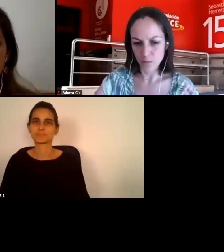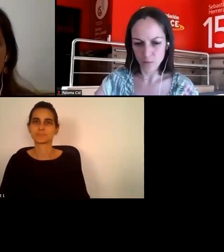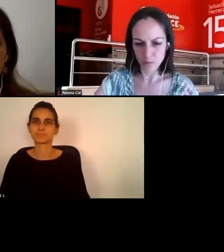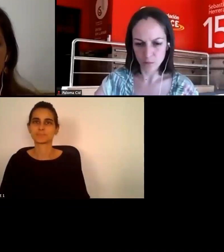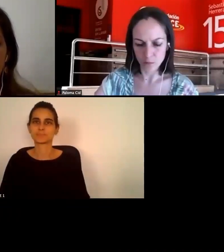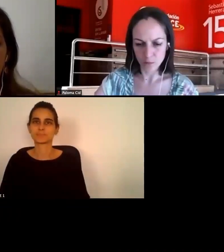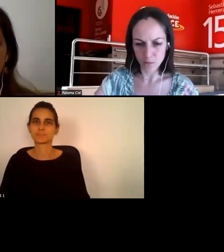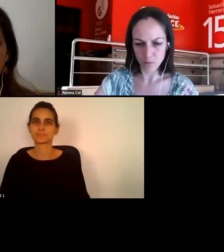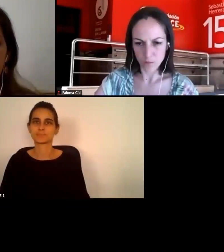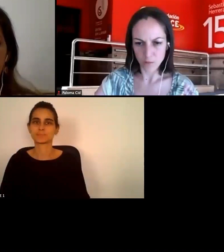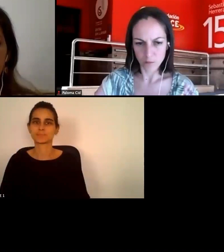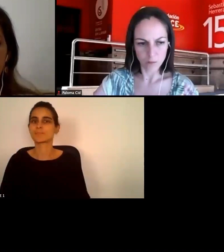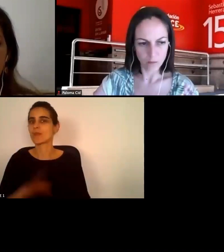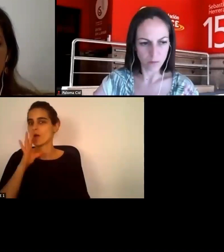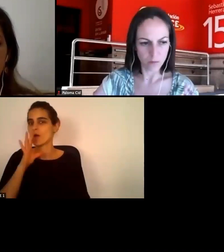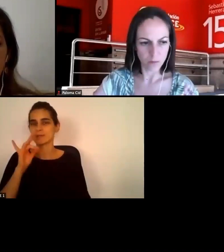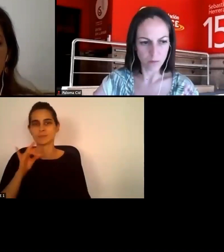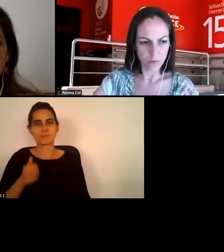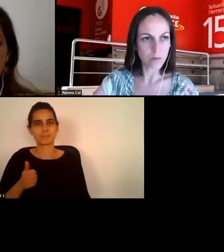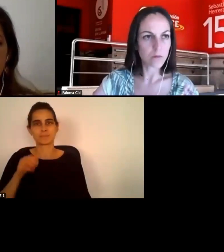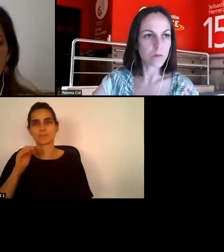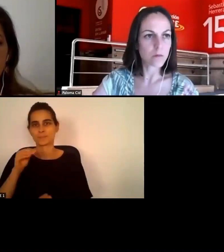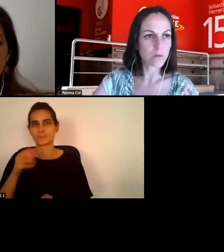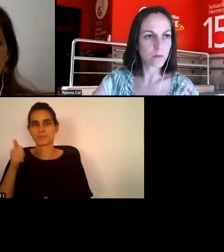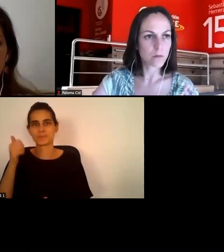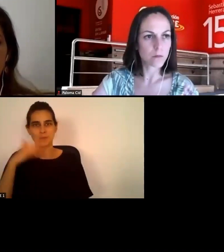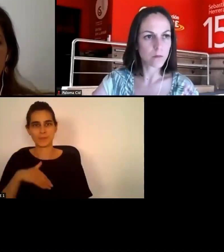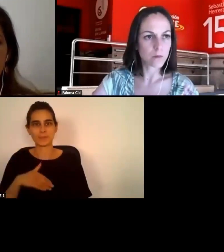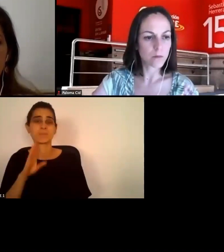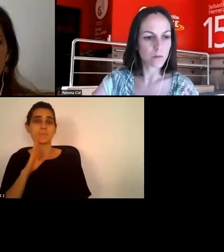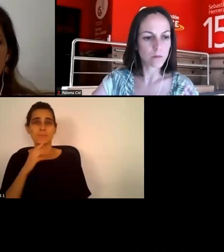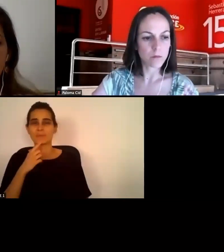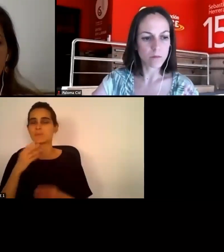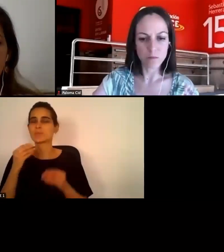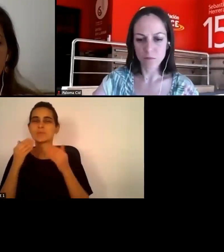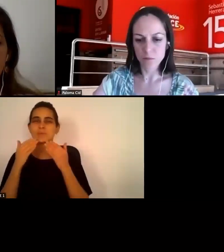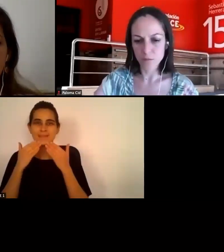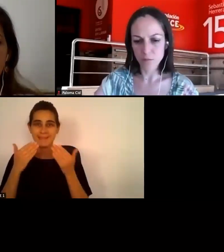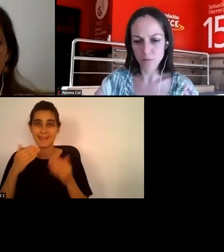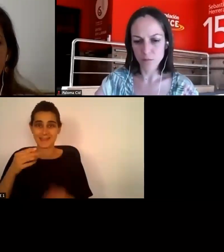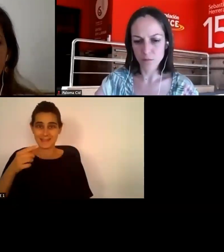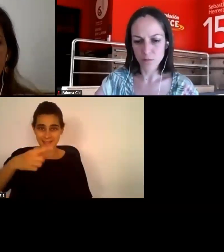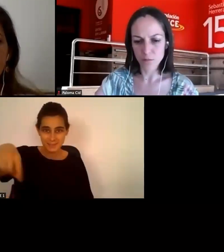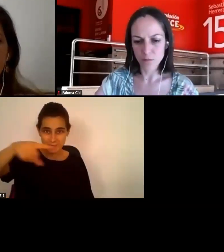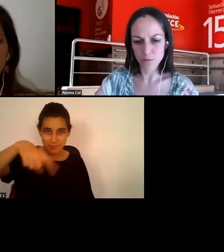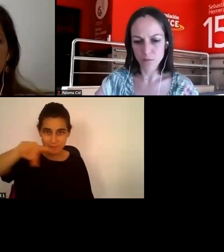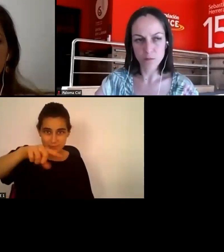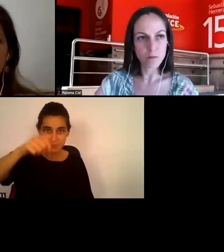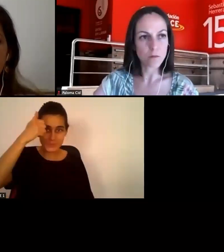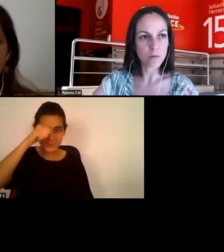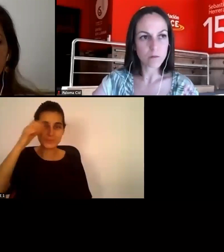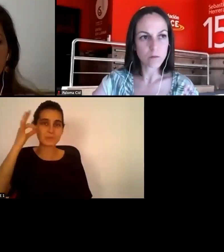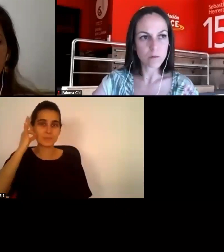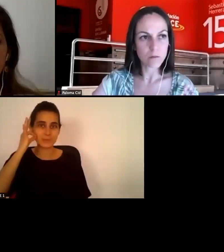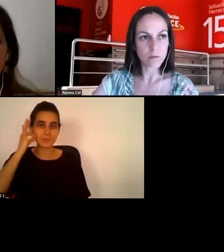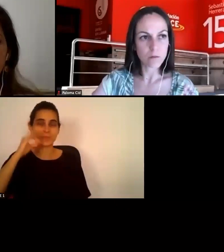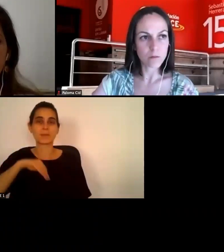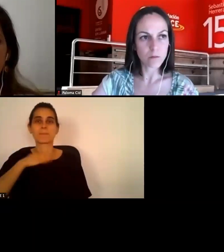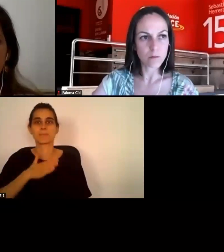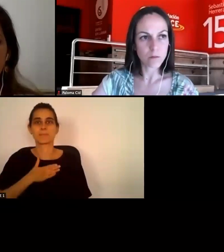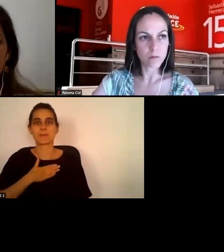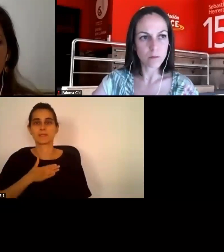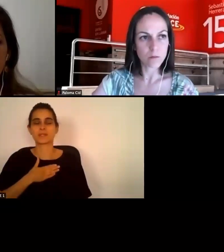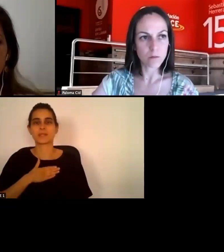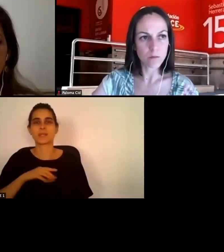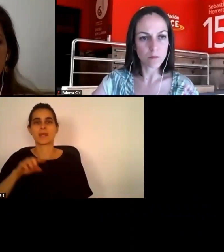Vale, ahora sí, ya no hay más. Pues lo dicho, muchísimas gracias a vosotros, mañana os enviaremos una